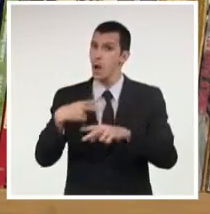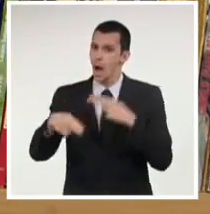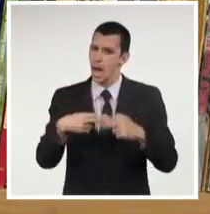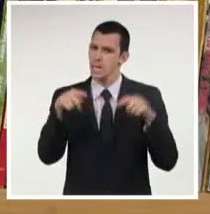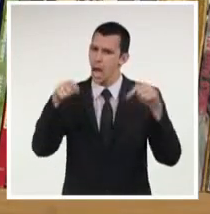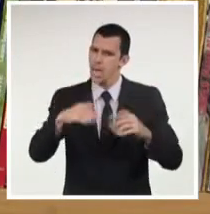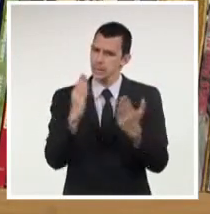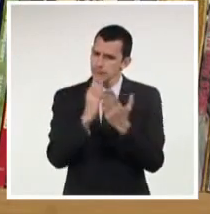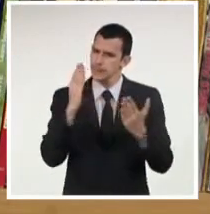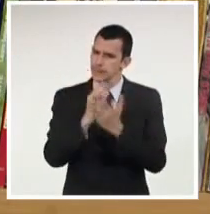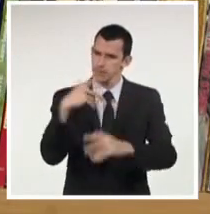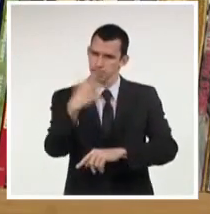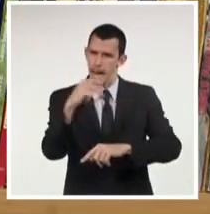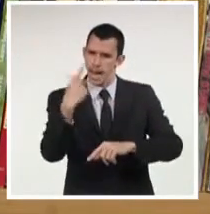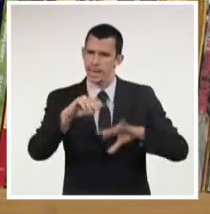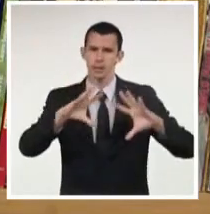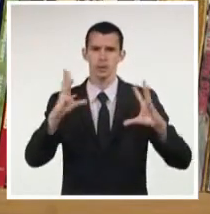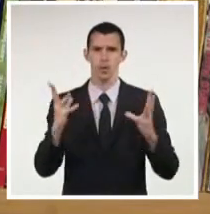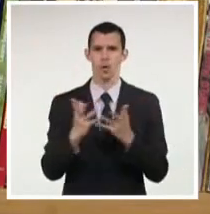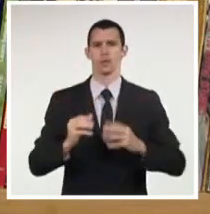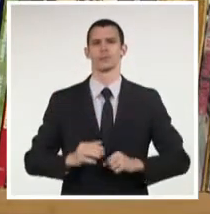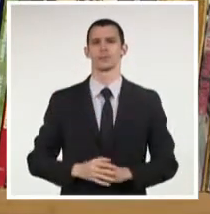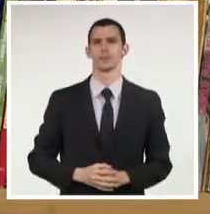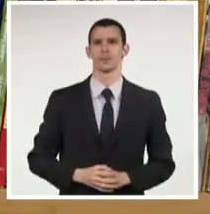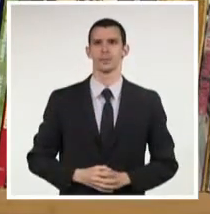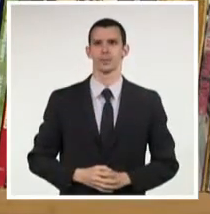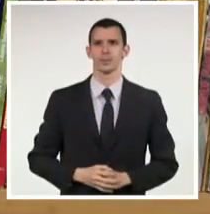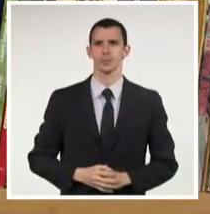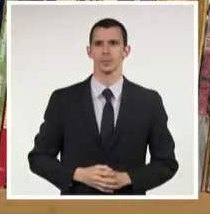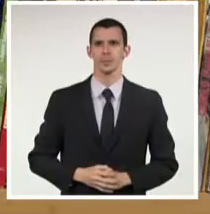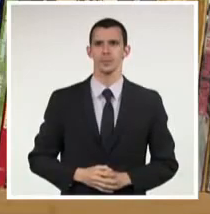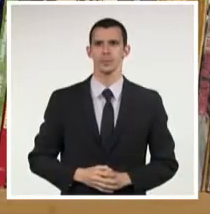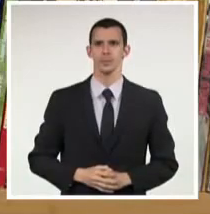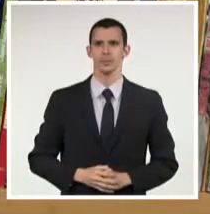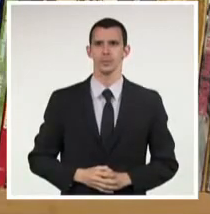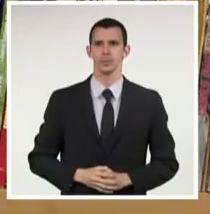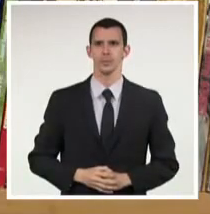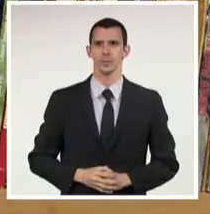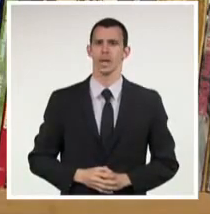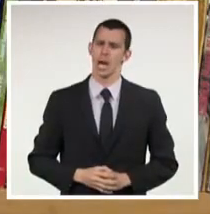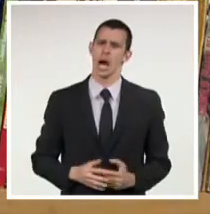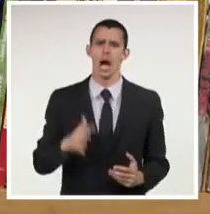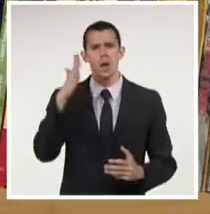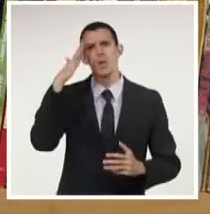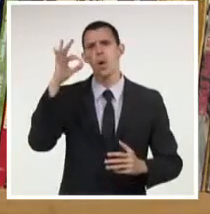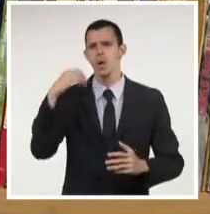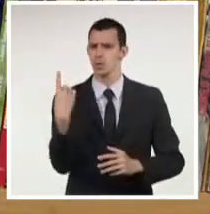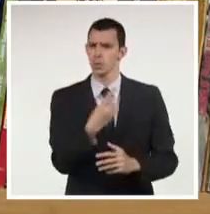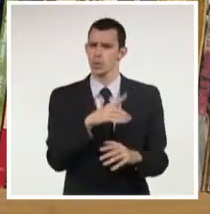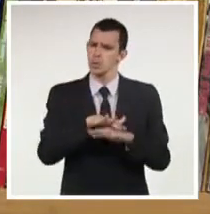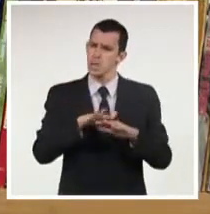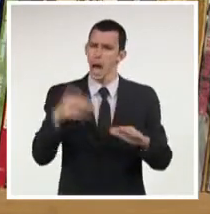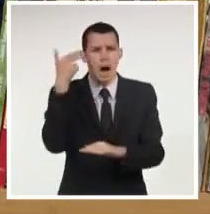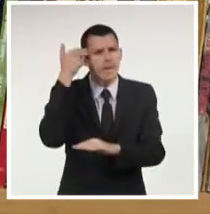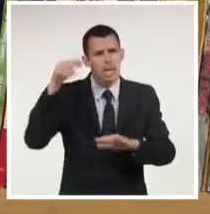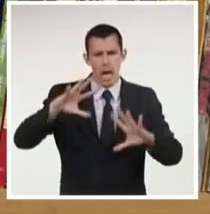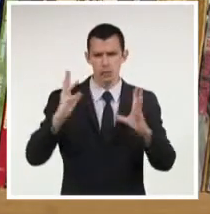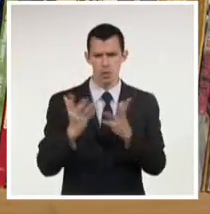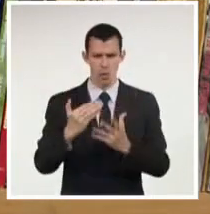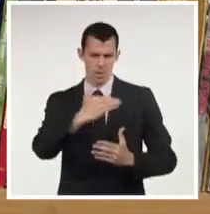cadetes. Que esta preparación que habíamos recibido en la escuela de cadetes nos sirve posteriormente cuando a finales de año